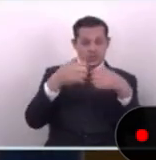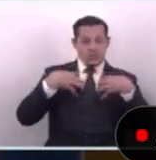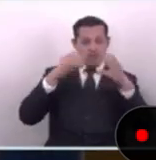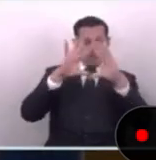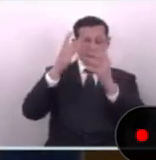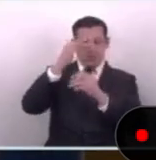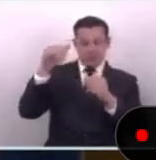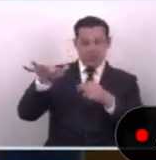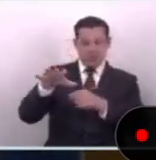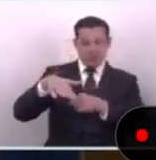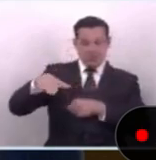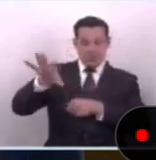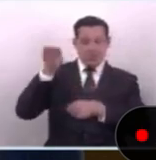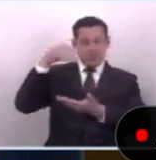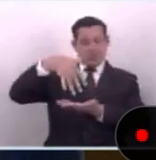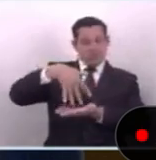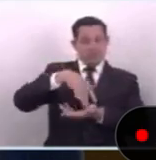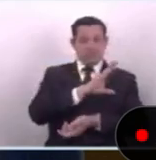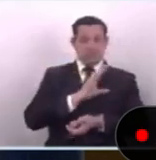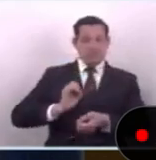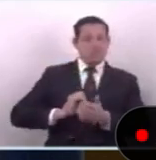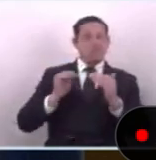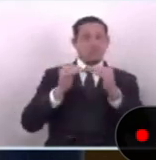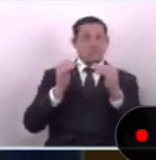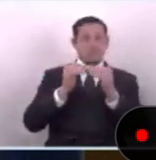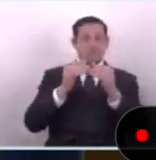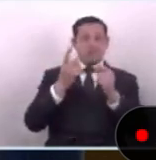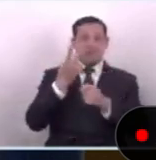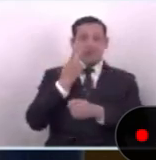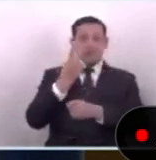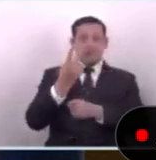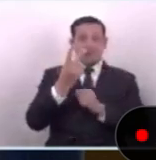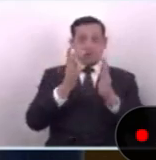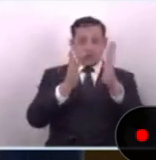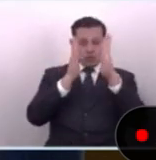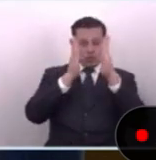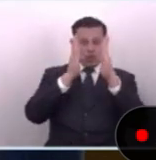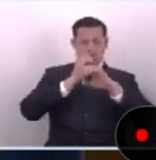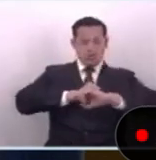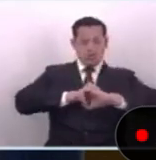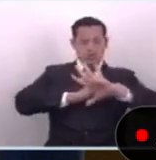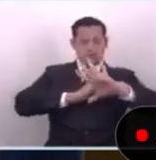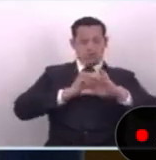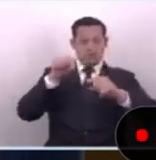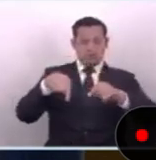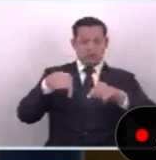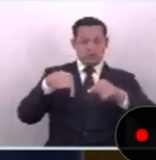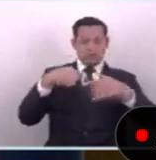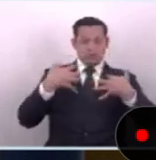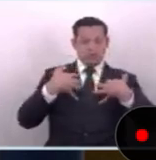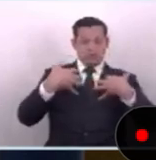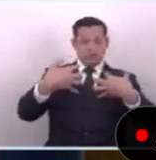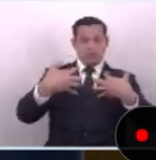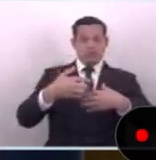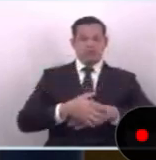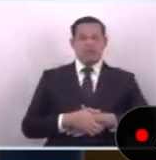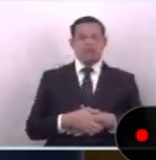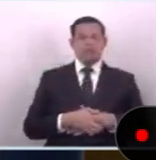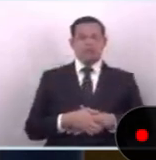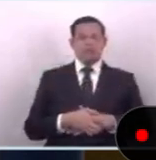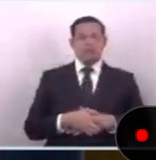Azul y al pueblo salvadoreño que también está pendiente de la transmisión de esta sesión